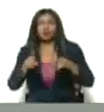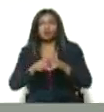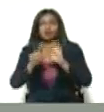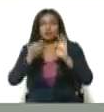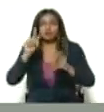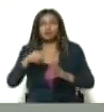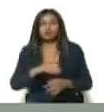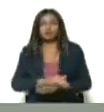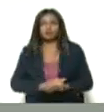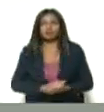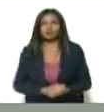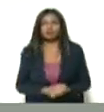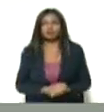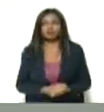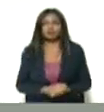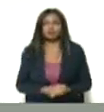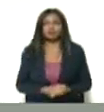parece?